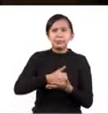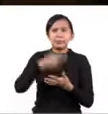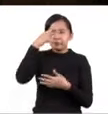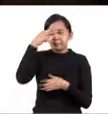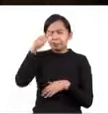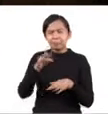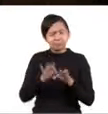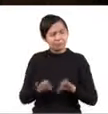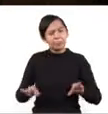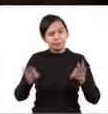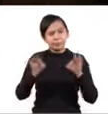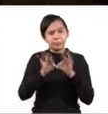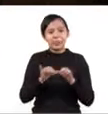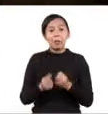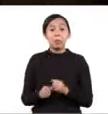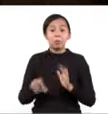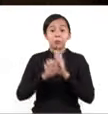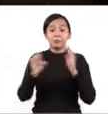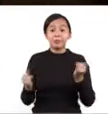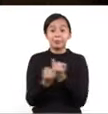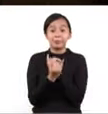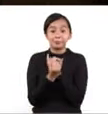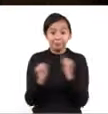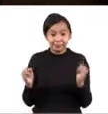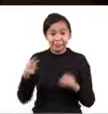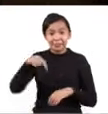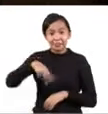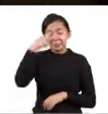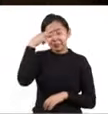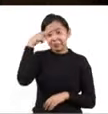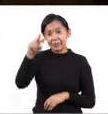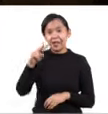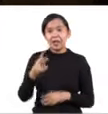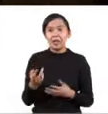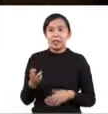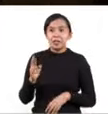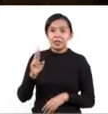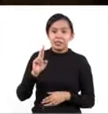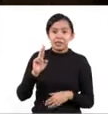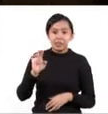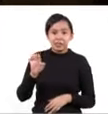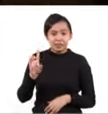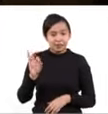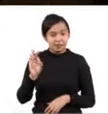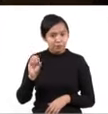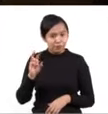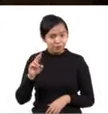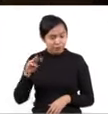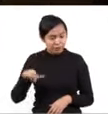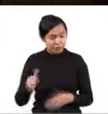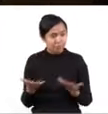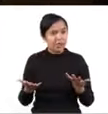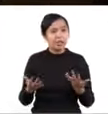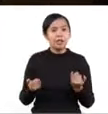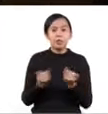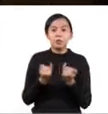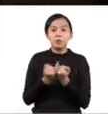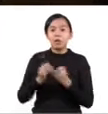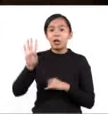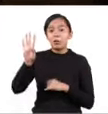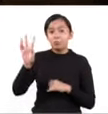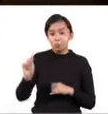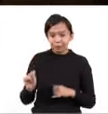historia. La independencia de México, la reforma, la Revolución Mexicana y hoy lo que llamamos la cuarta transformación